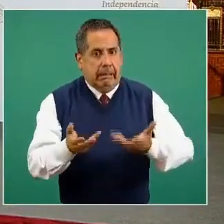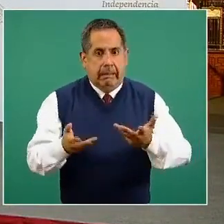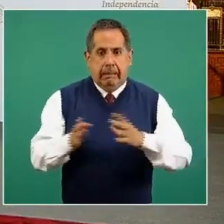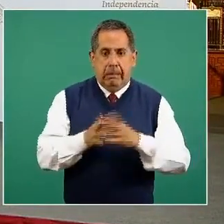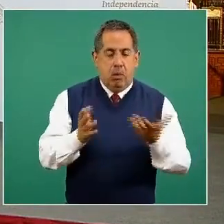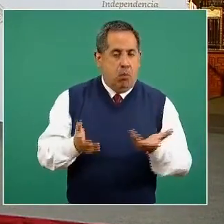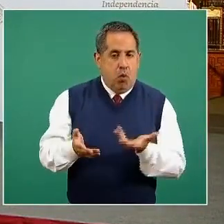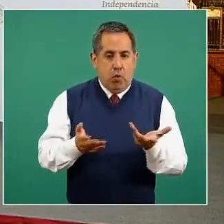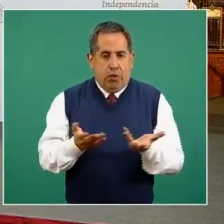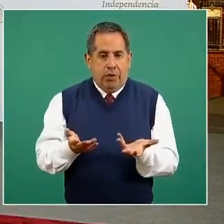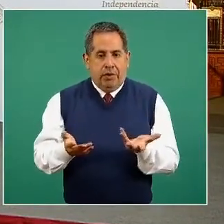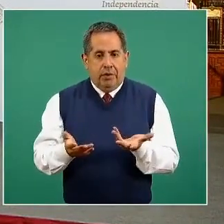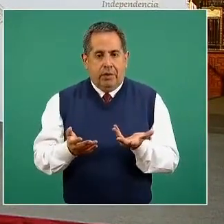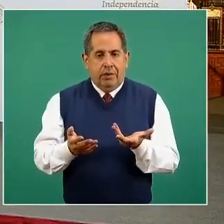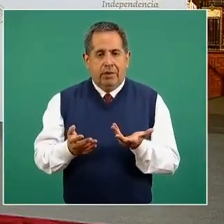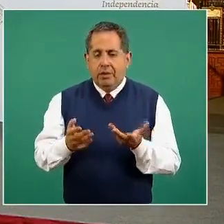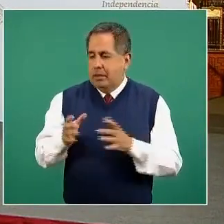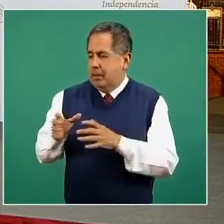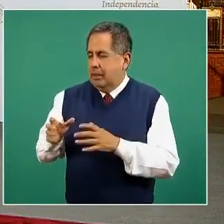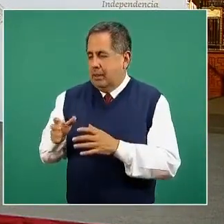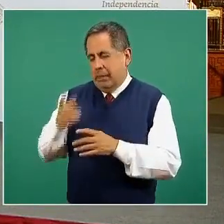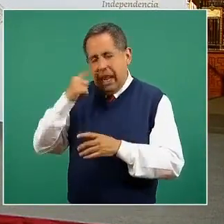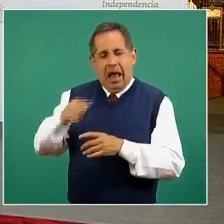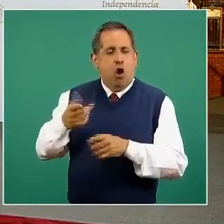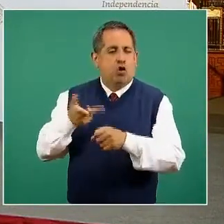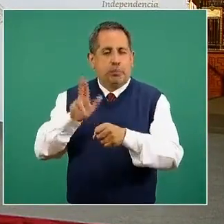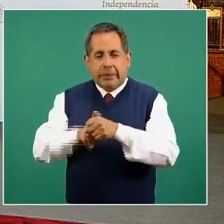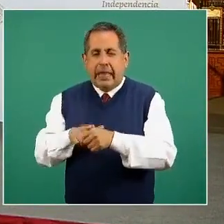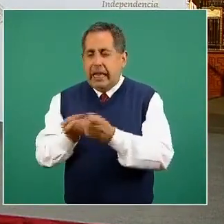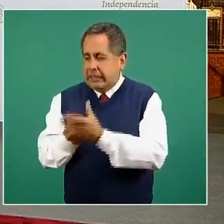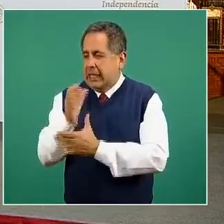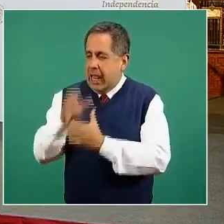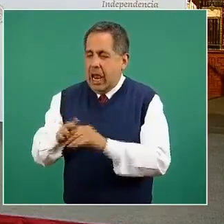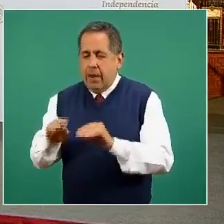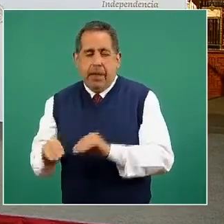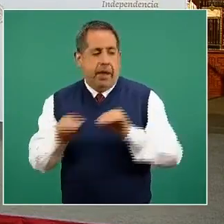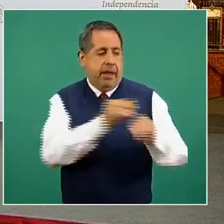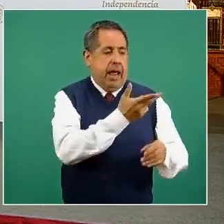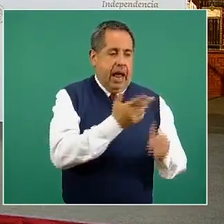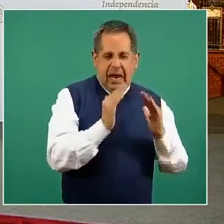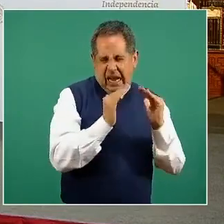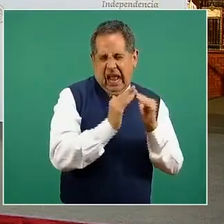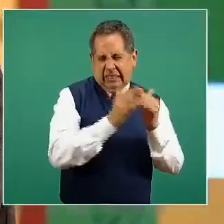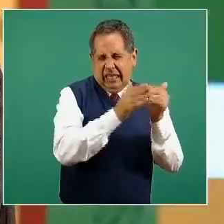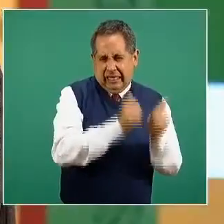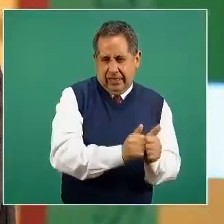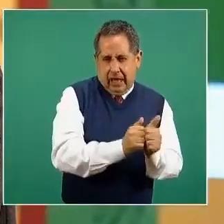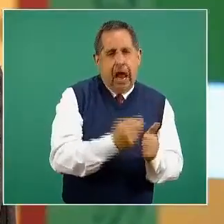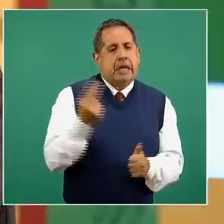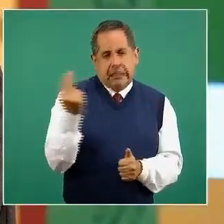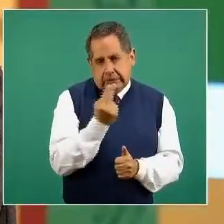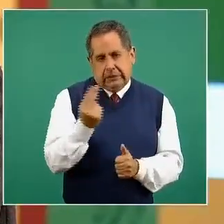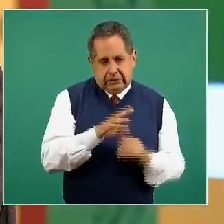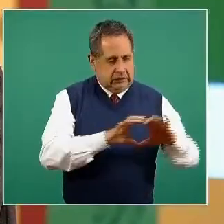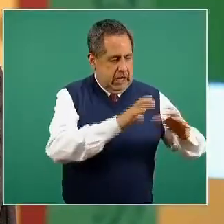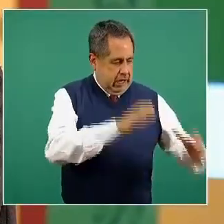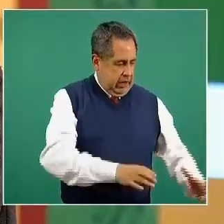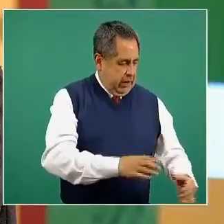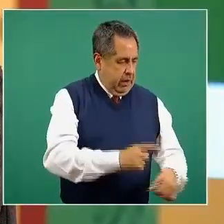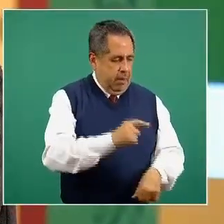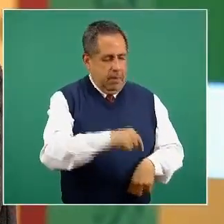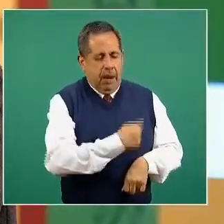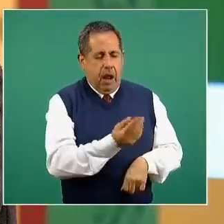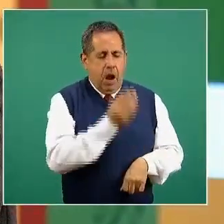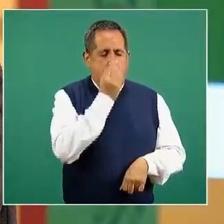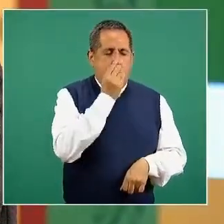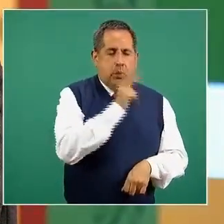hacia la casa después de una hospitalización y por algunos días en casa, esto pues ha afectado la